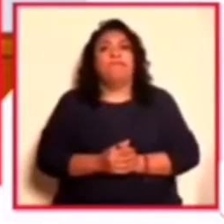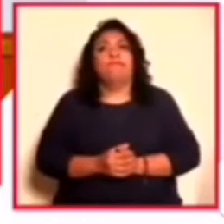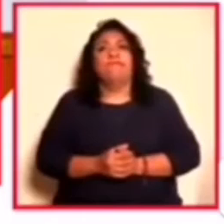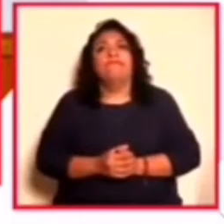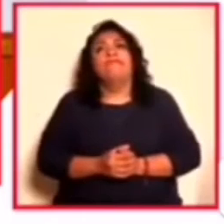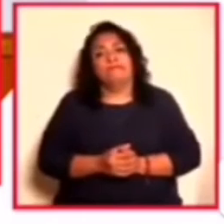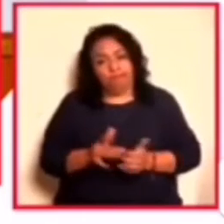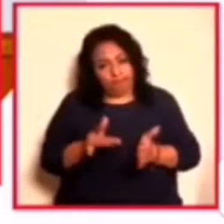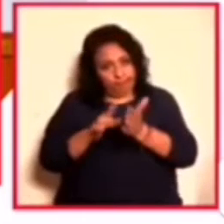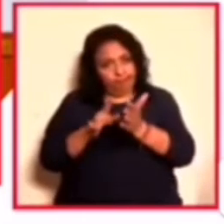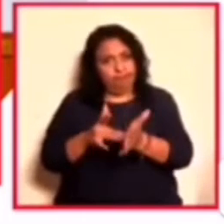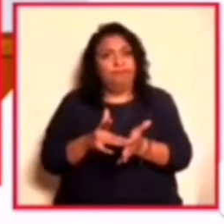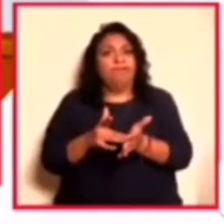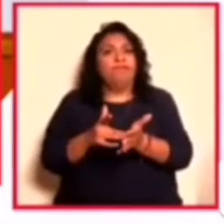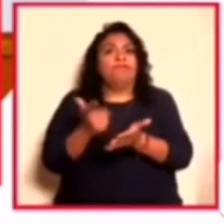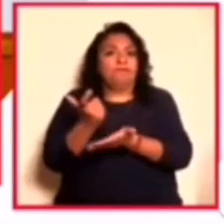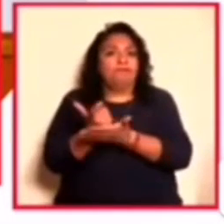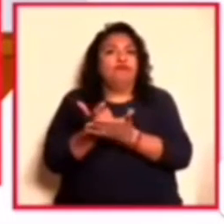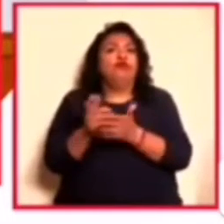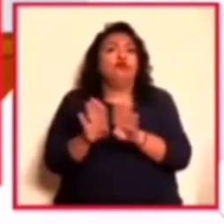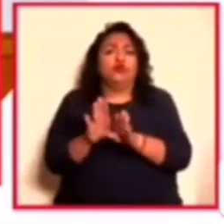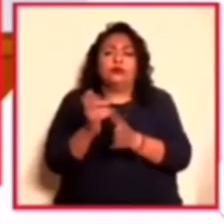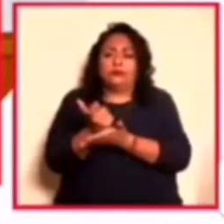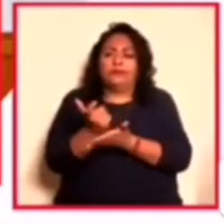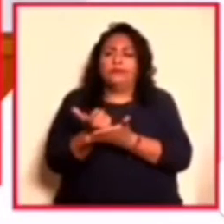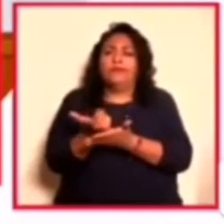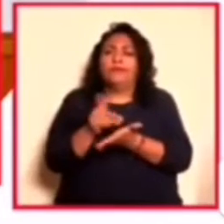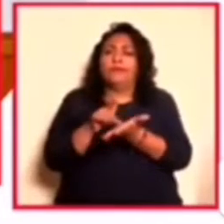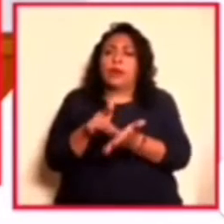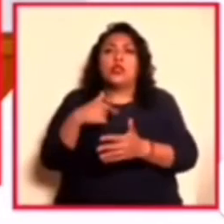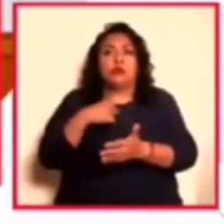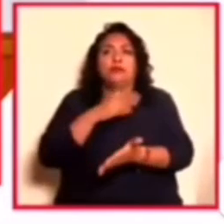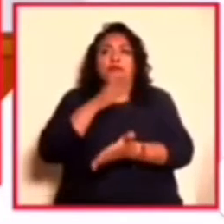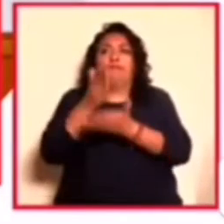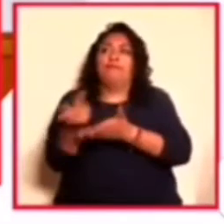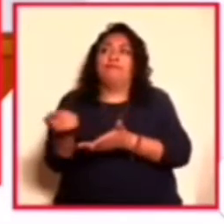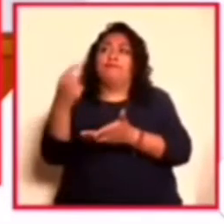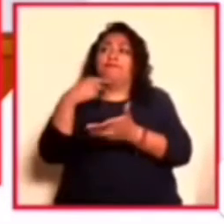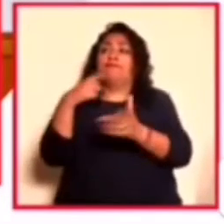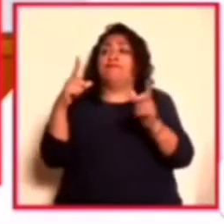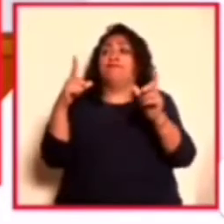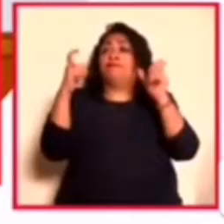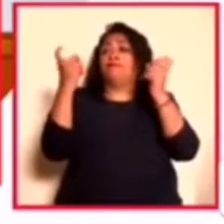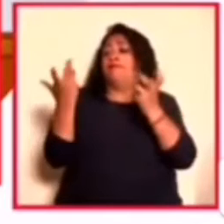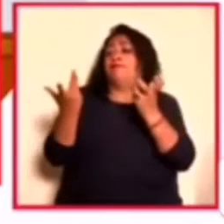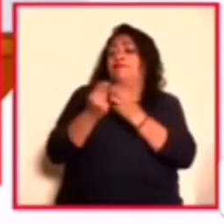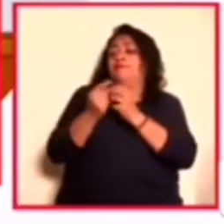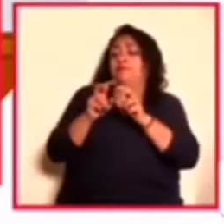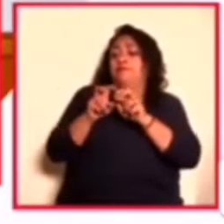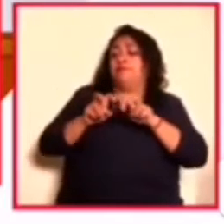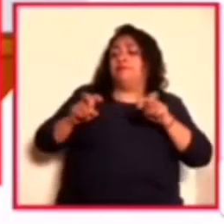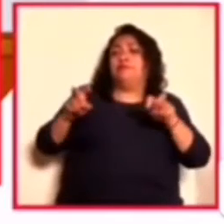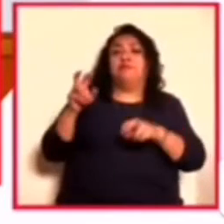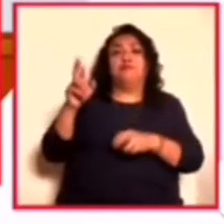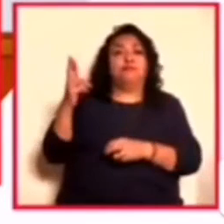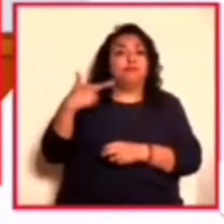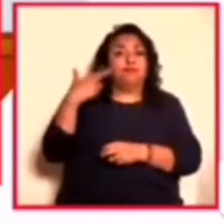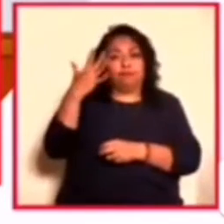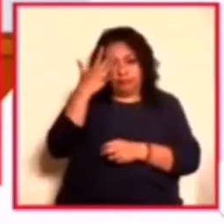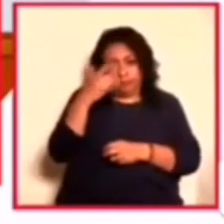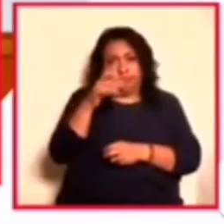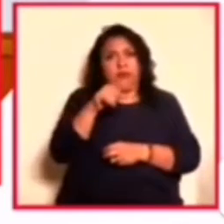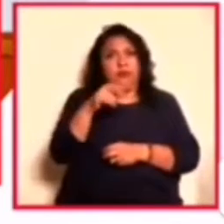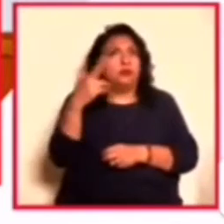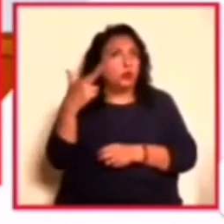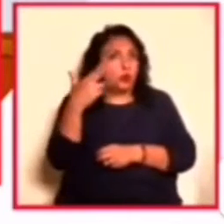económicamente yendo a al fotografiarse con los magos además de los reyes